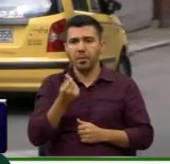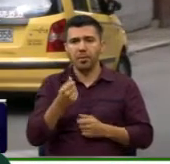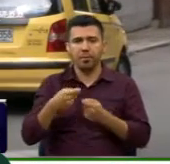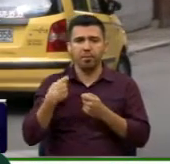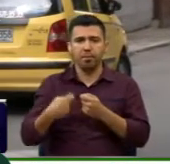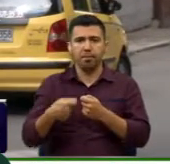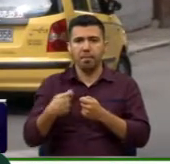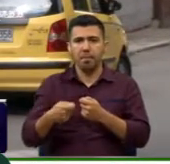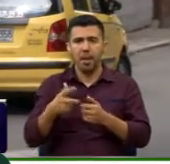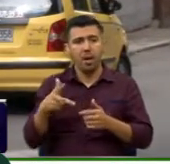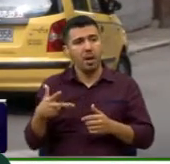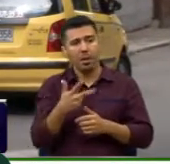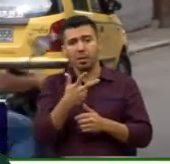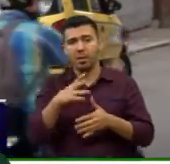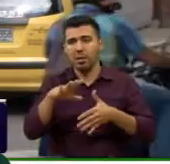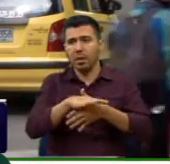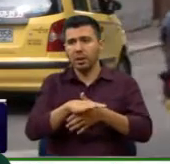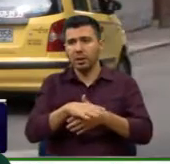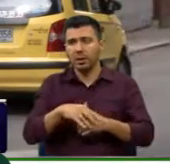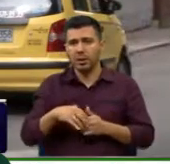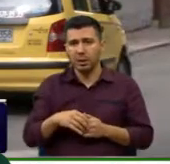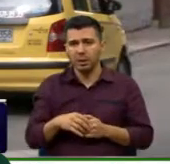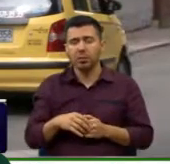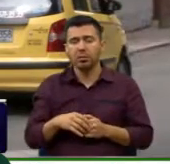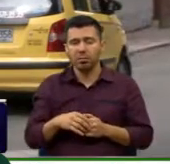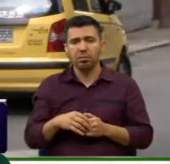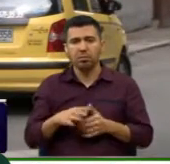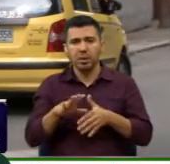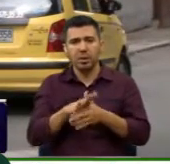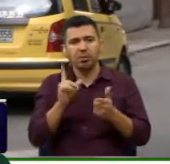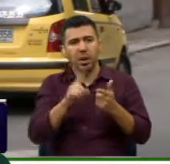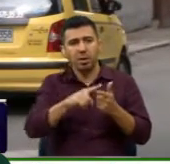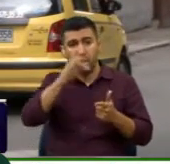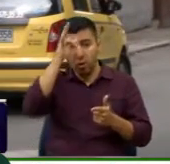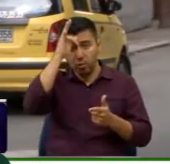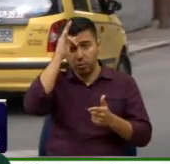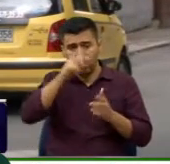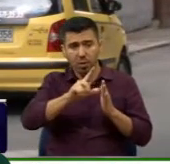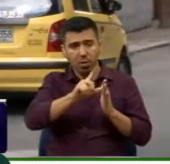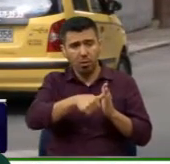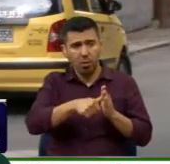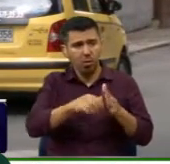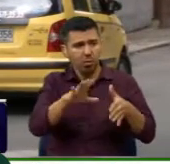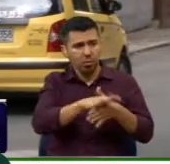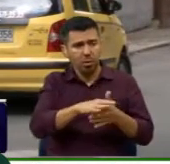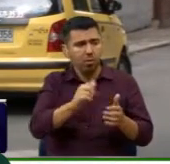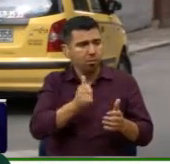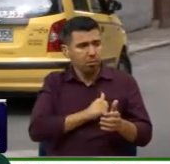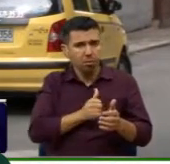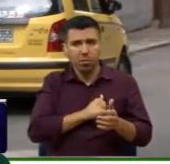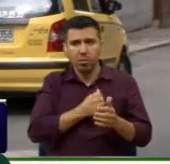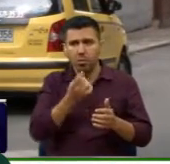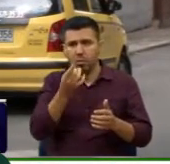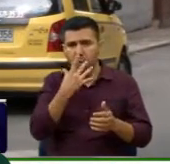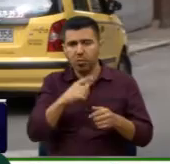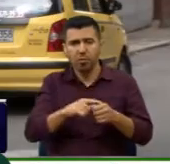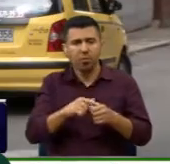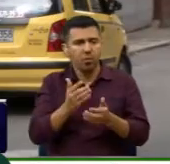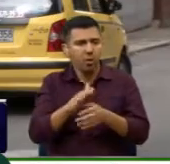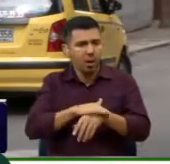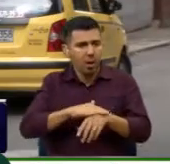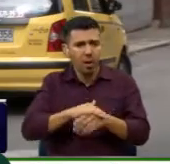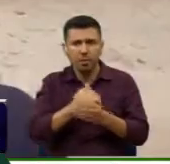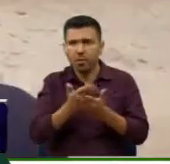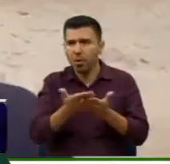hasta el hospital la carrera de vueltas al inpec le tocaba suministrar yo mismo es la droga la crema los antibióticos lo que le toca para